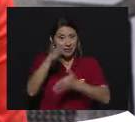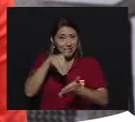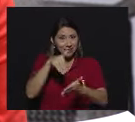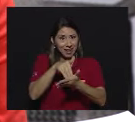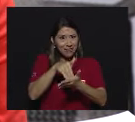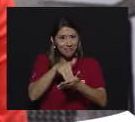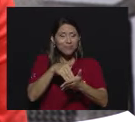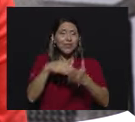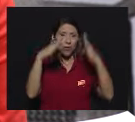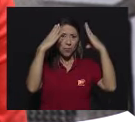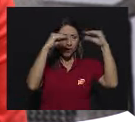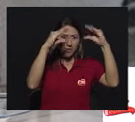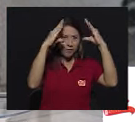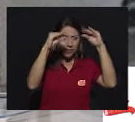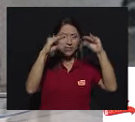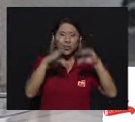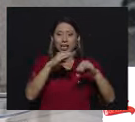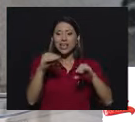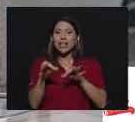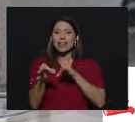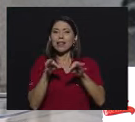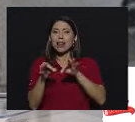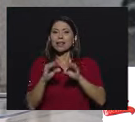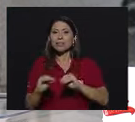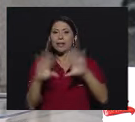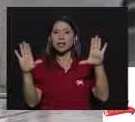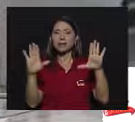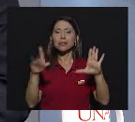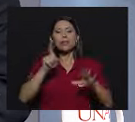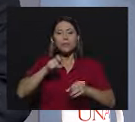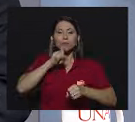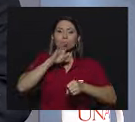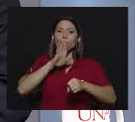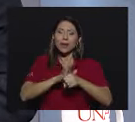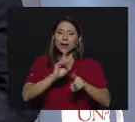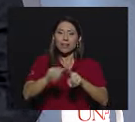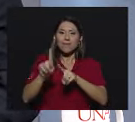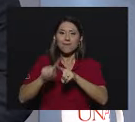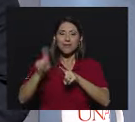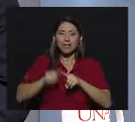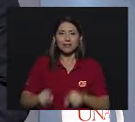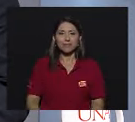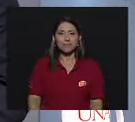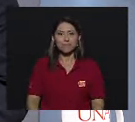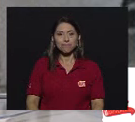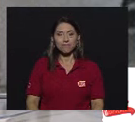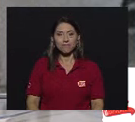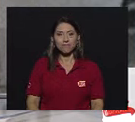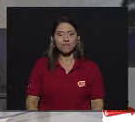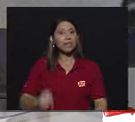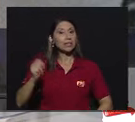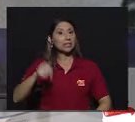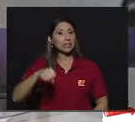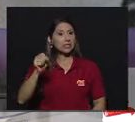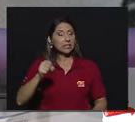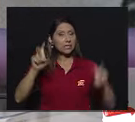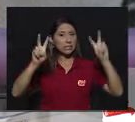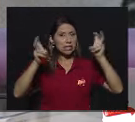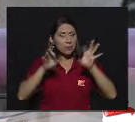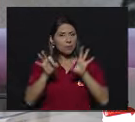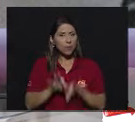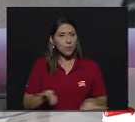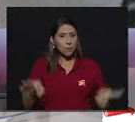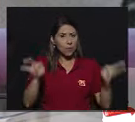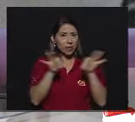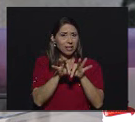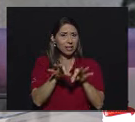como es la información y la transparencia. Entonces ahí tenemos que ir cumpliendo diferentes rutas. Sí, temas